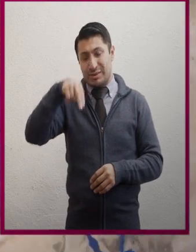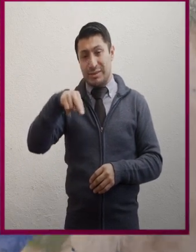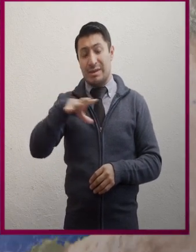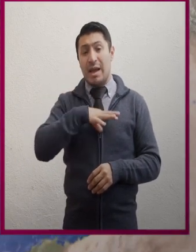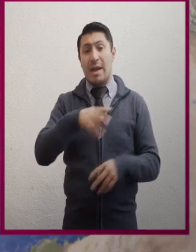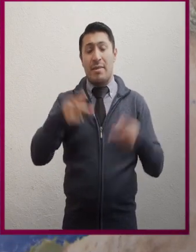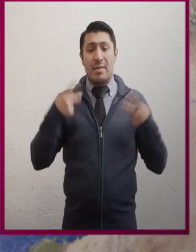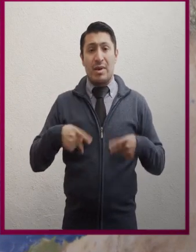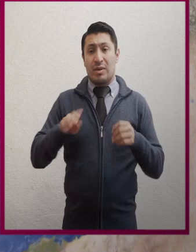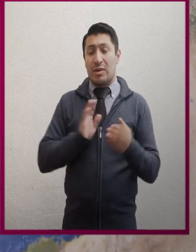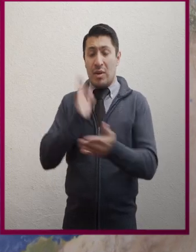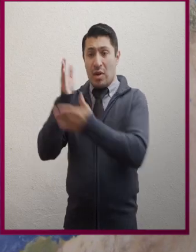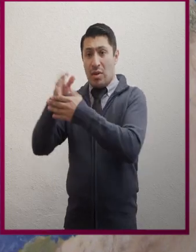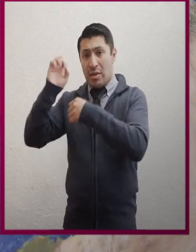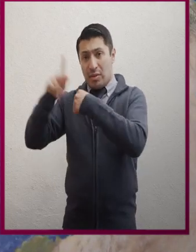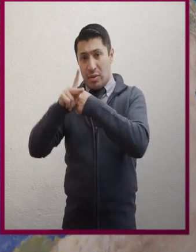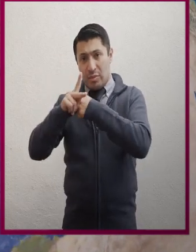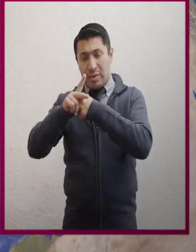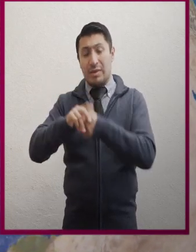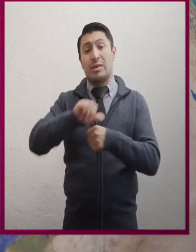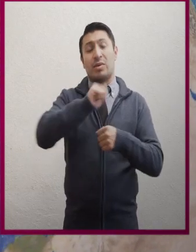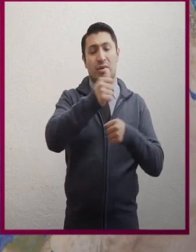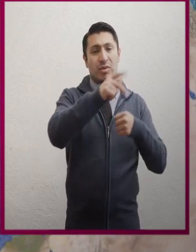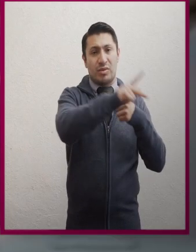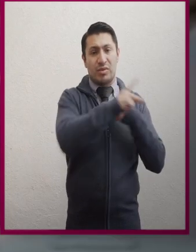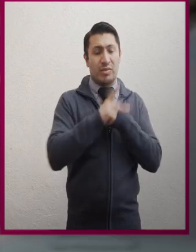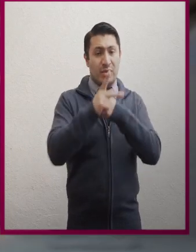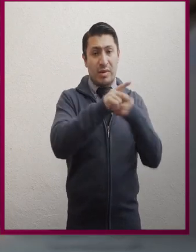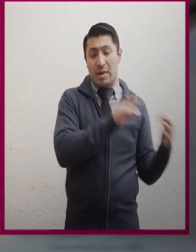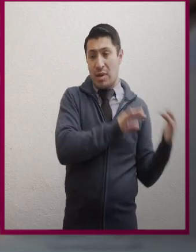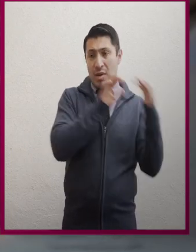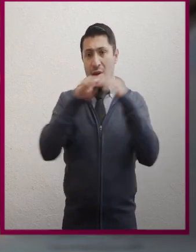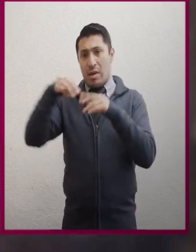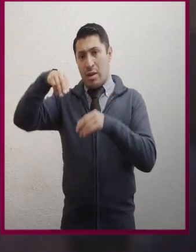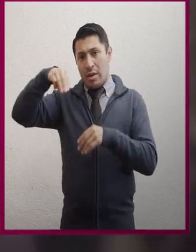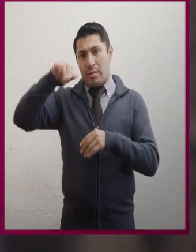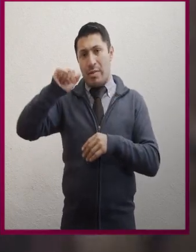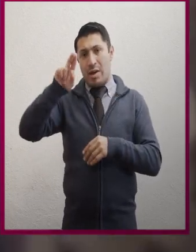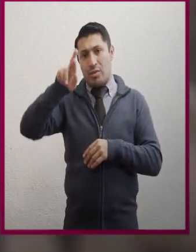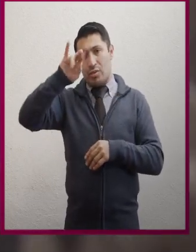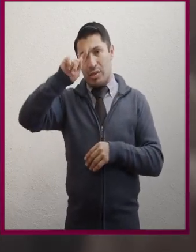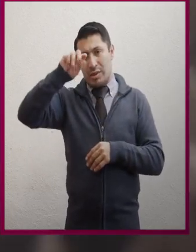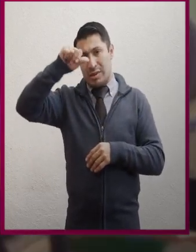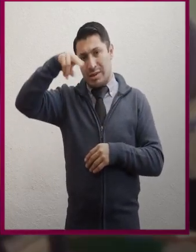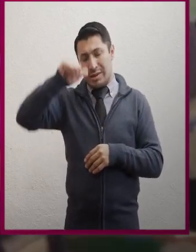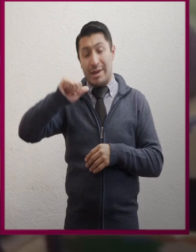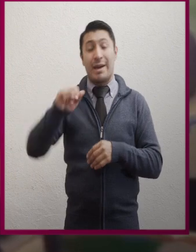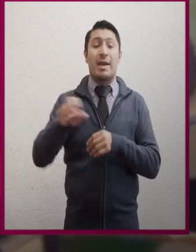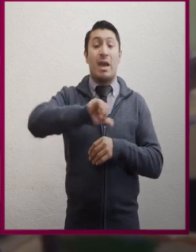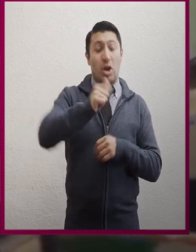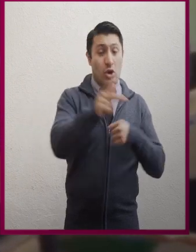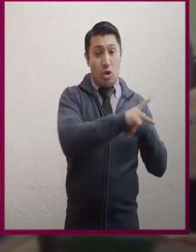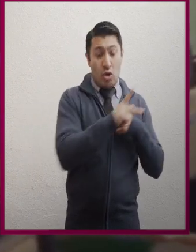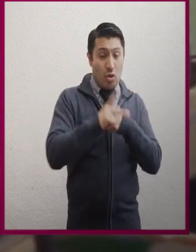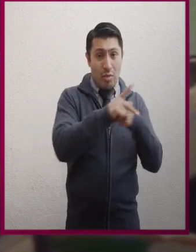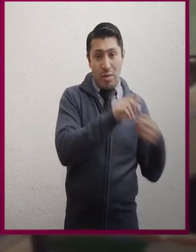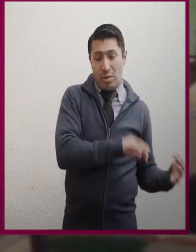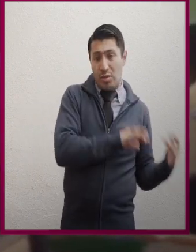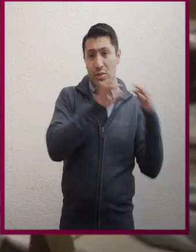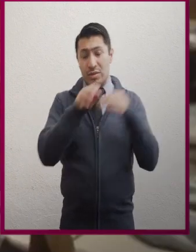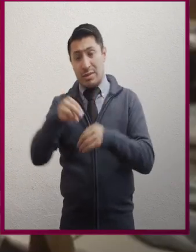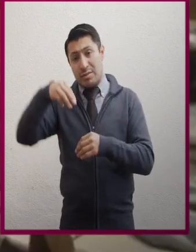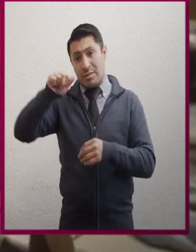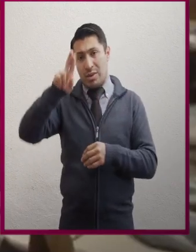Los mauritanos que salen hacia Europa, los migrantes de terceros países que llegan a Mauritania y los migrantes de terceros países